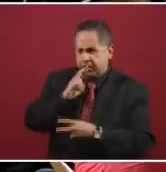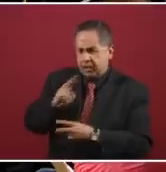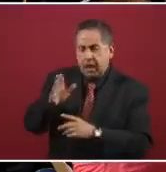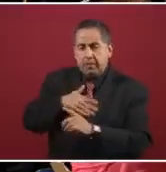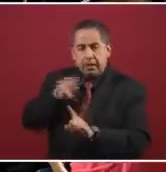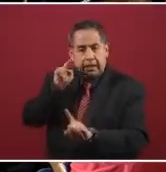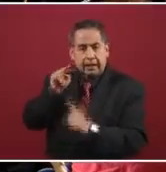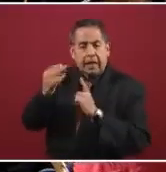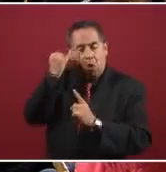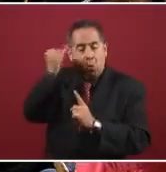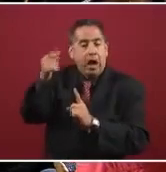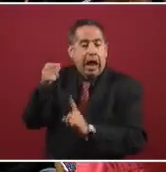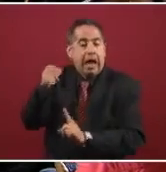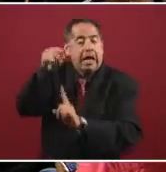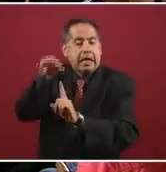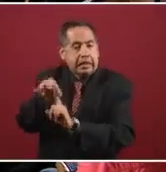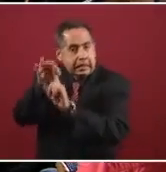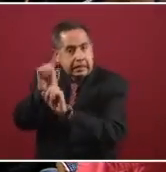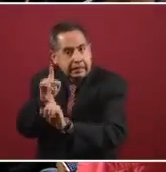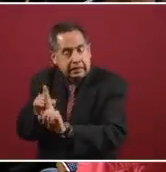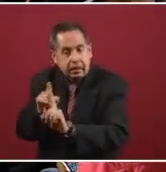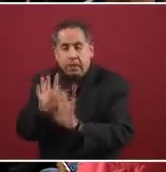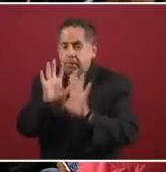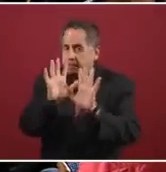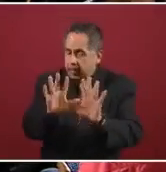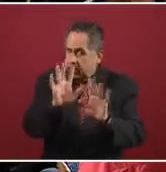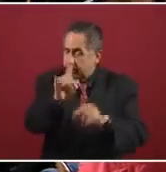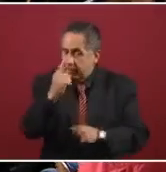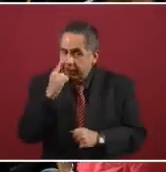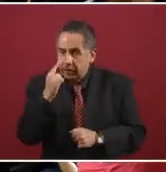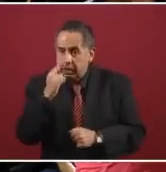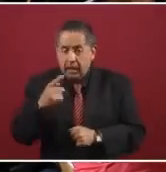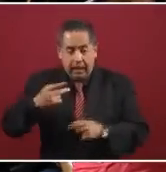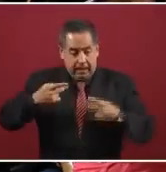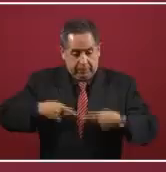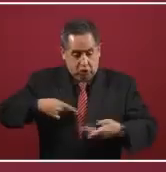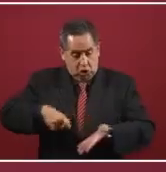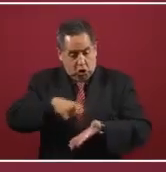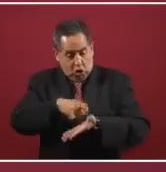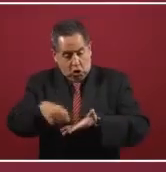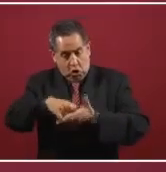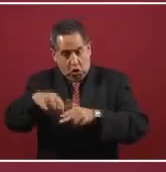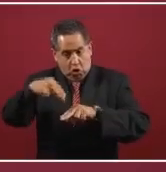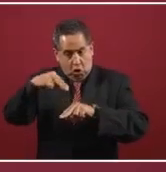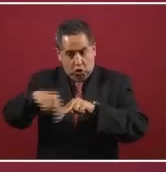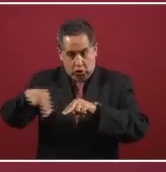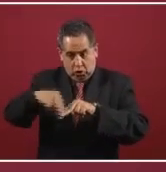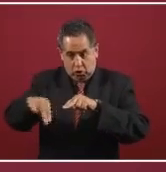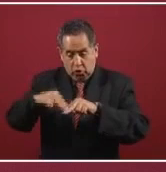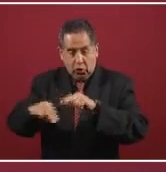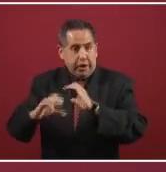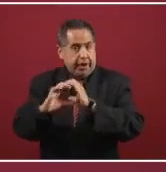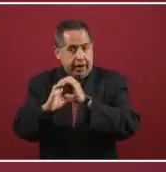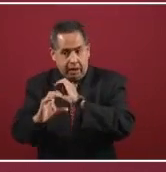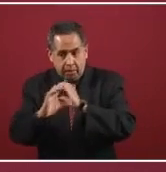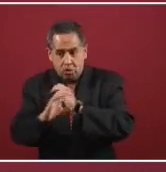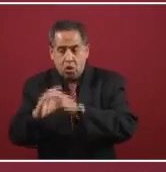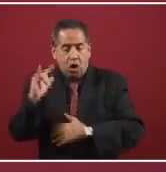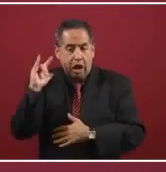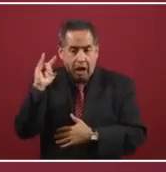vista. Es un caso, pero lo que te diría es, las personas que están comprando boletos de autobuses, de